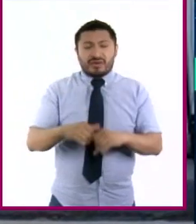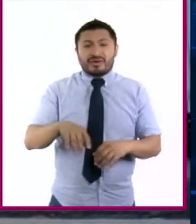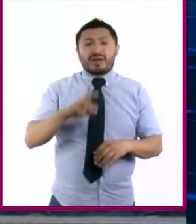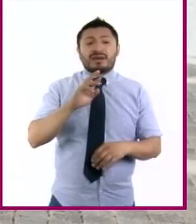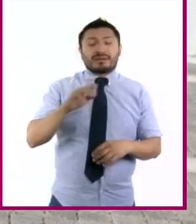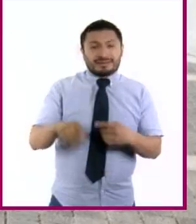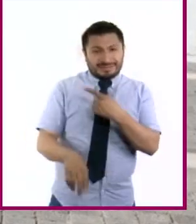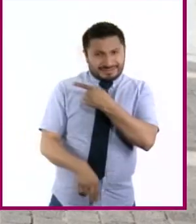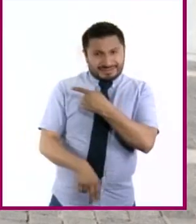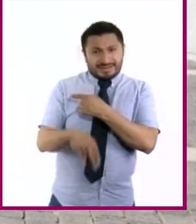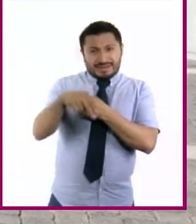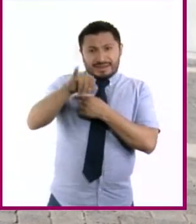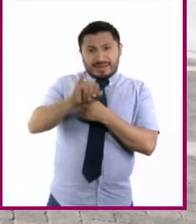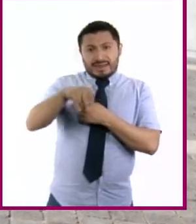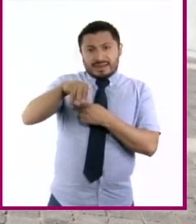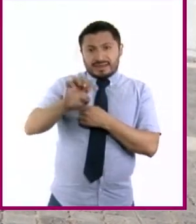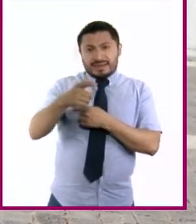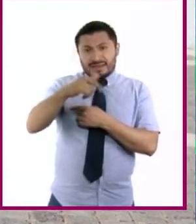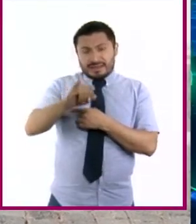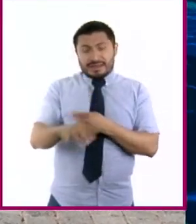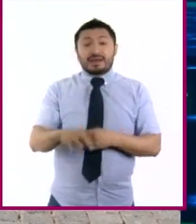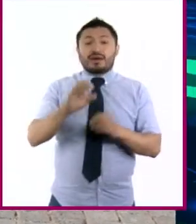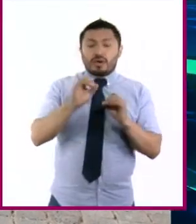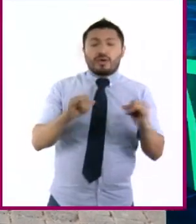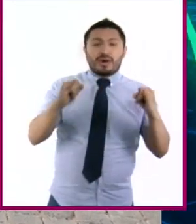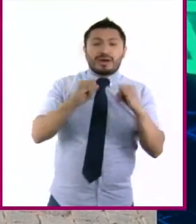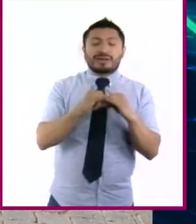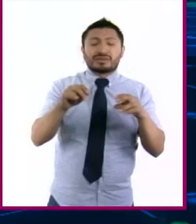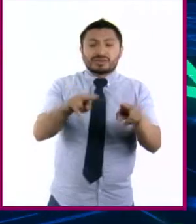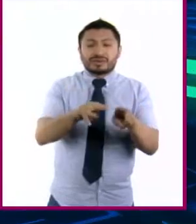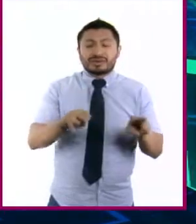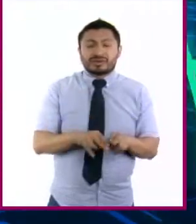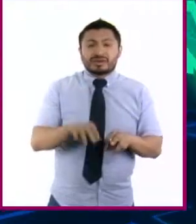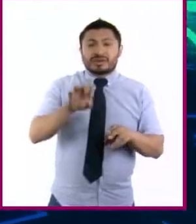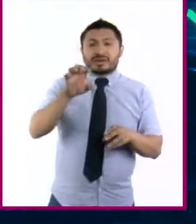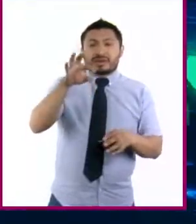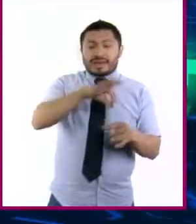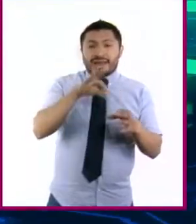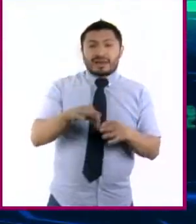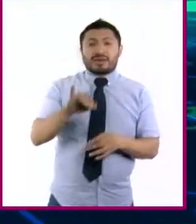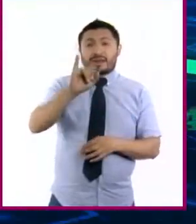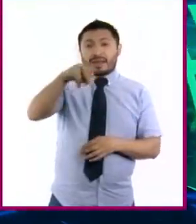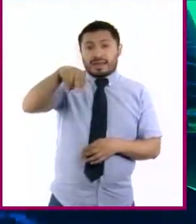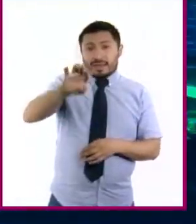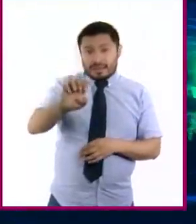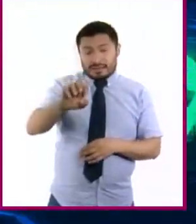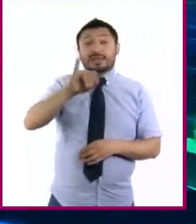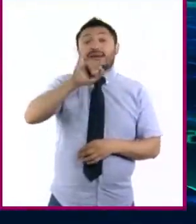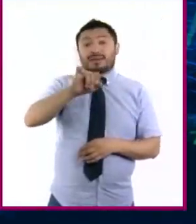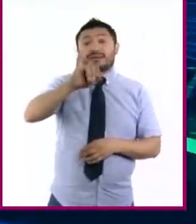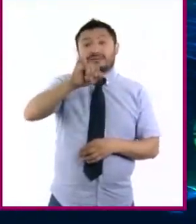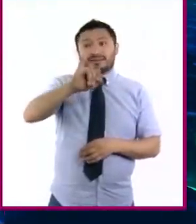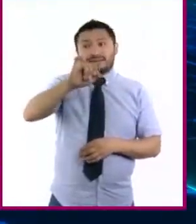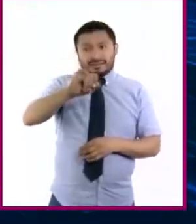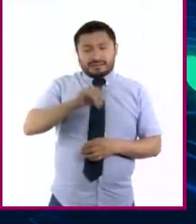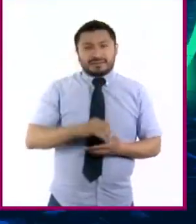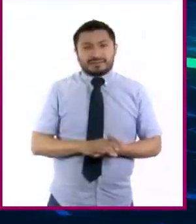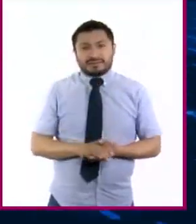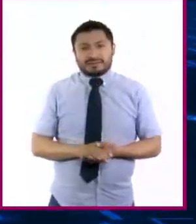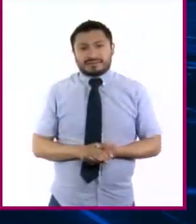siglas INEGI, o el Instituto Nacional Electoral, o INE. Es correcto, vato, es